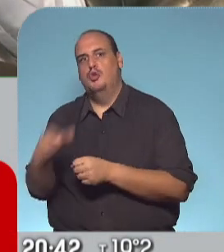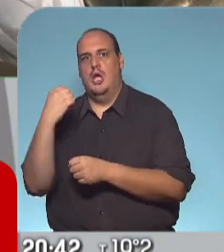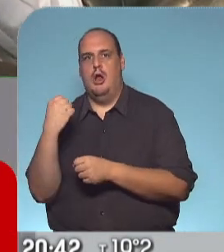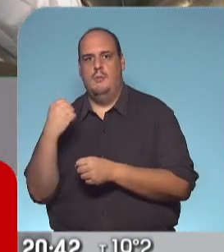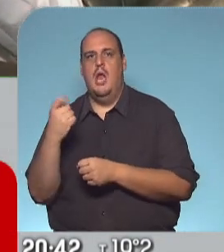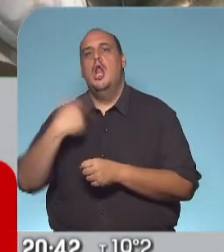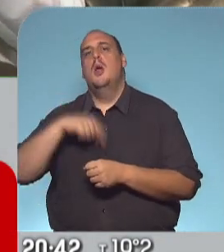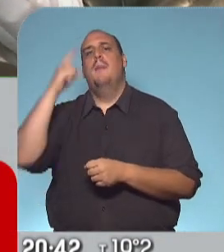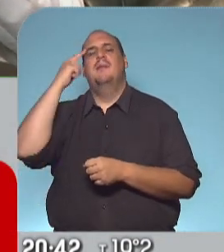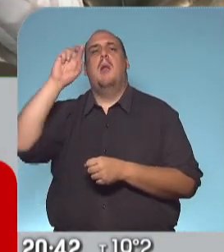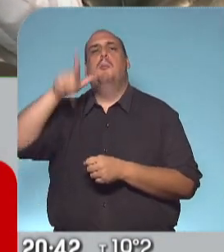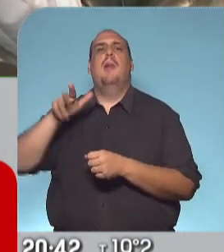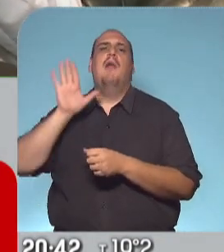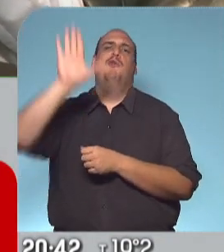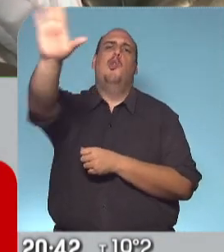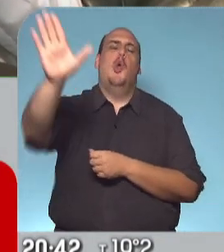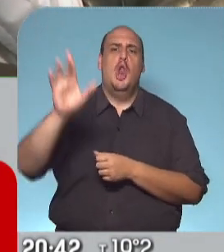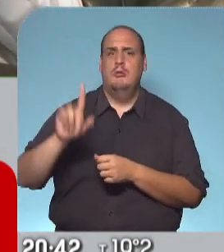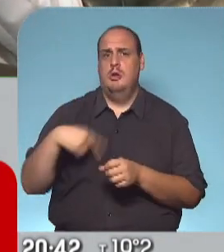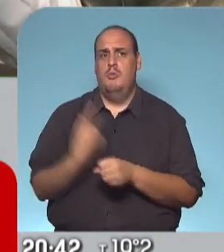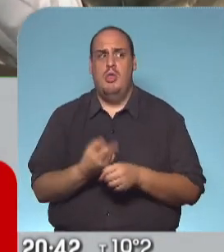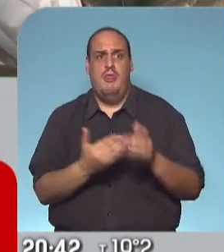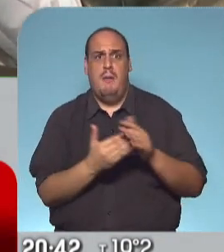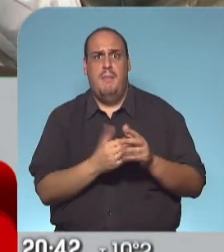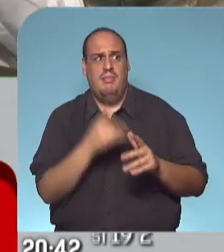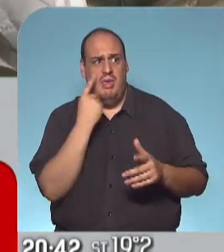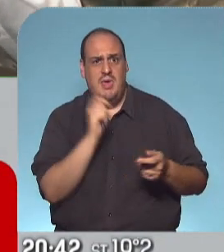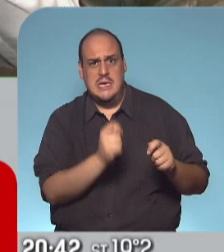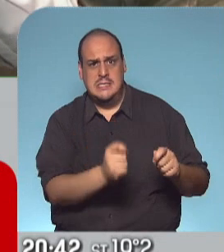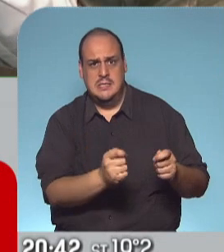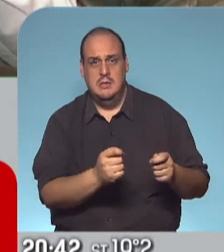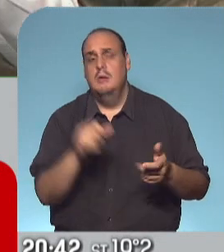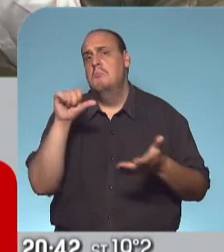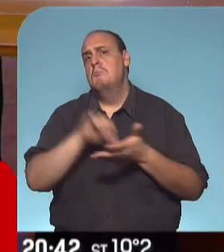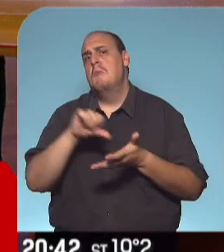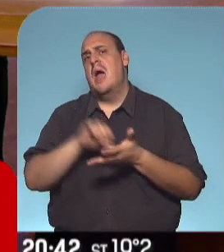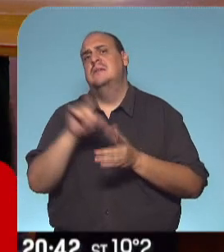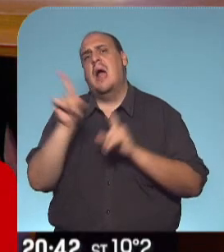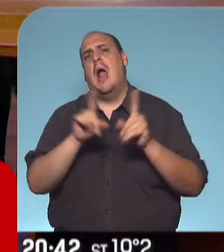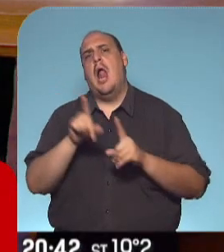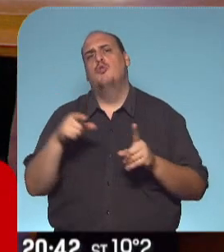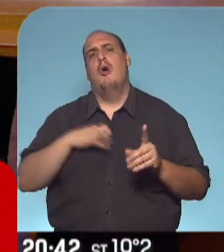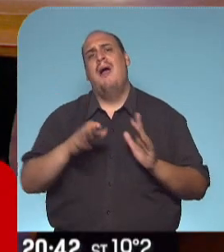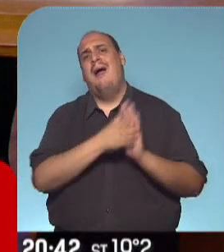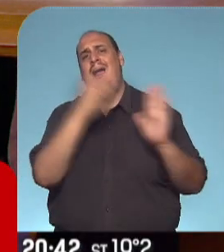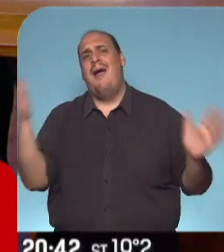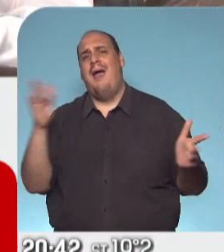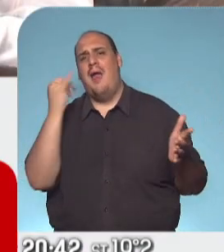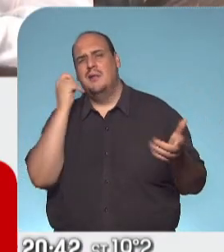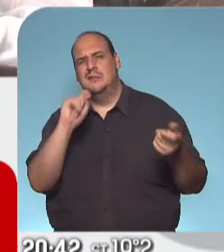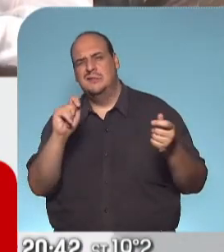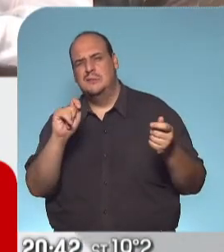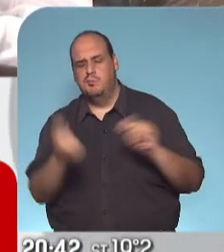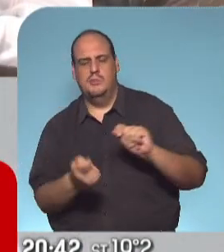a largo plazo, sino más bien a corto. Vieron que dijo que hay países que directamente ajustaron su presupuesto de acá a fin de año. Bueno, acá no, todas las medidas que se están